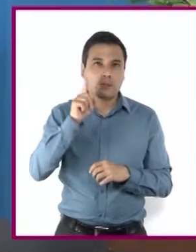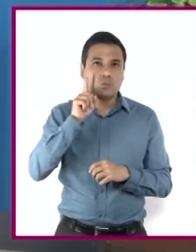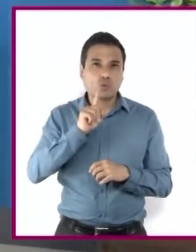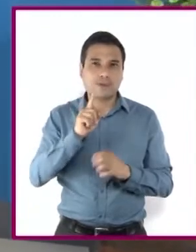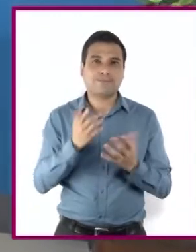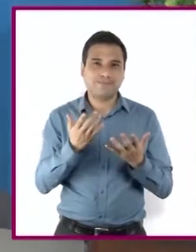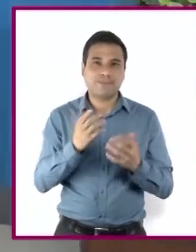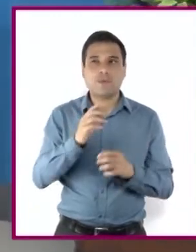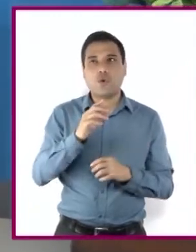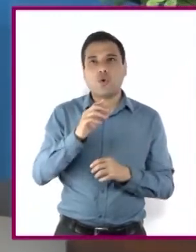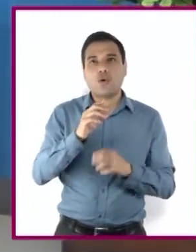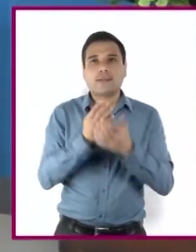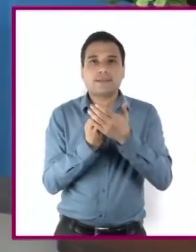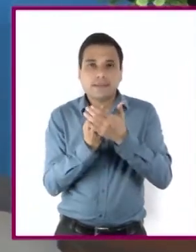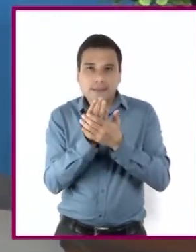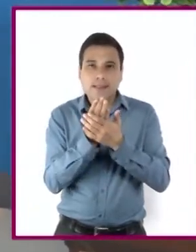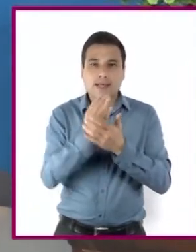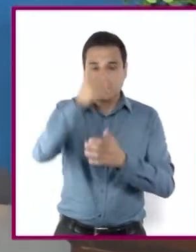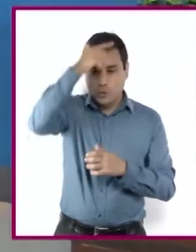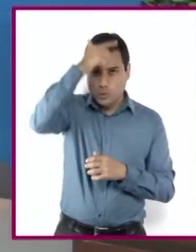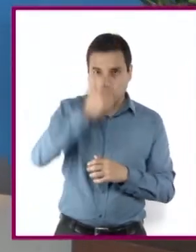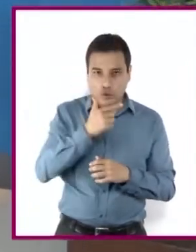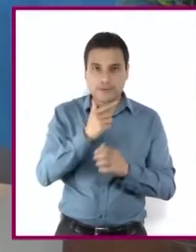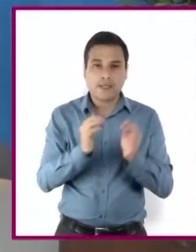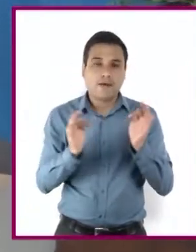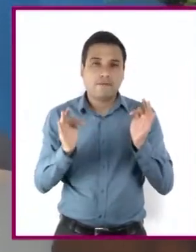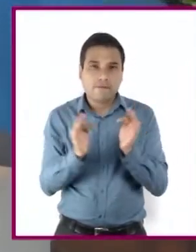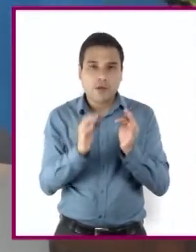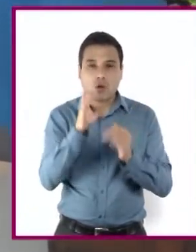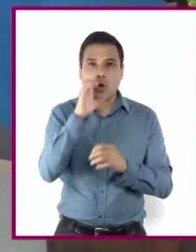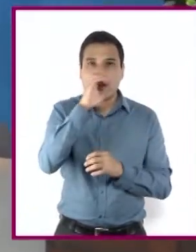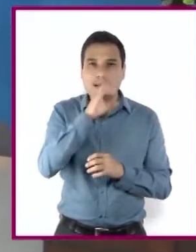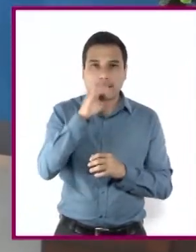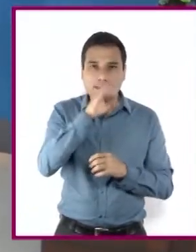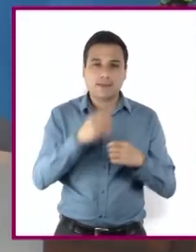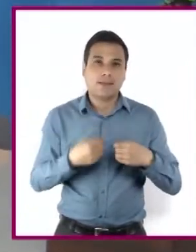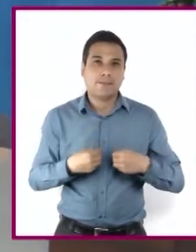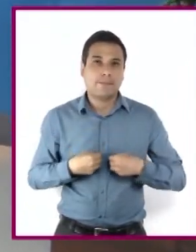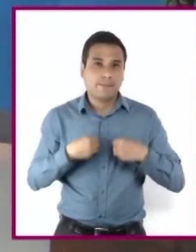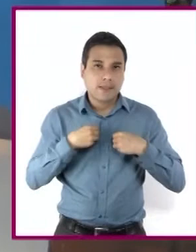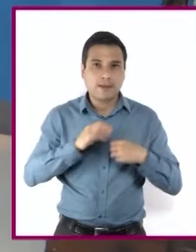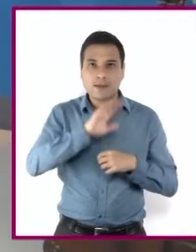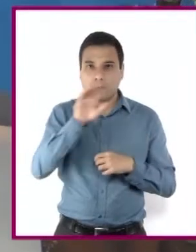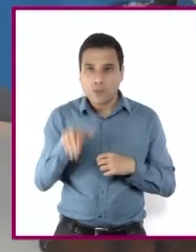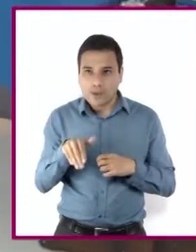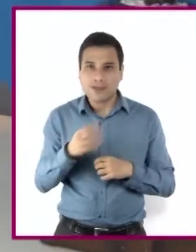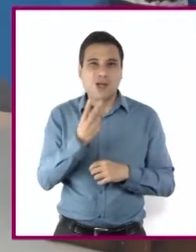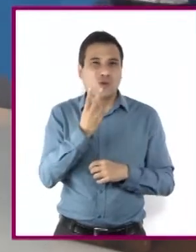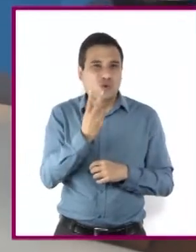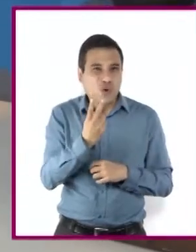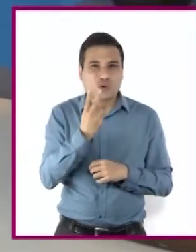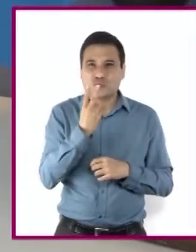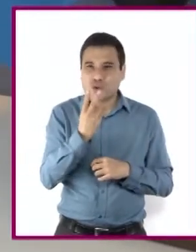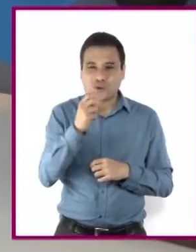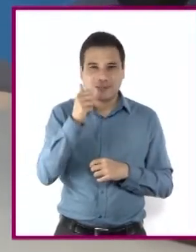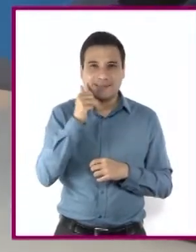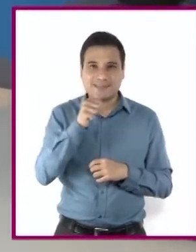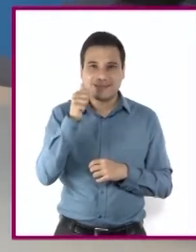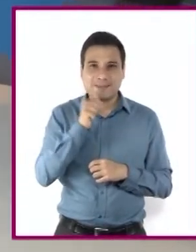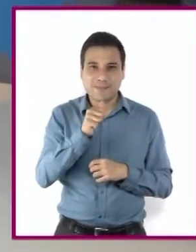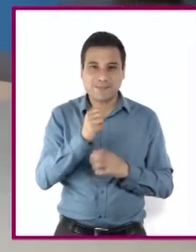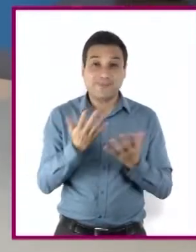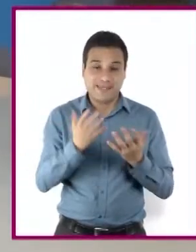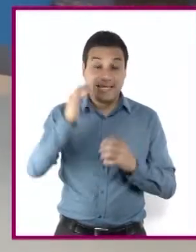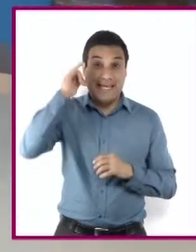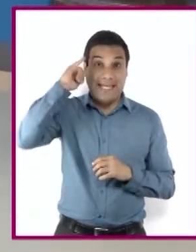el día y la noche, lo frío y lo caliente, la vida y la muerte, etc. Así, para los